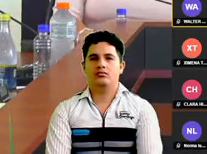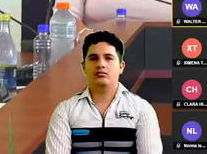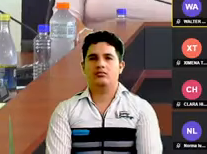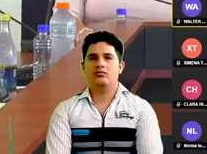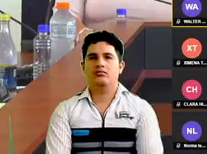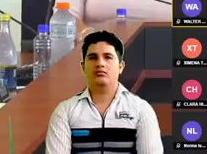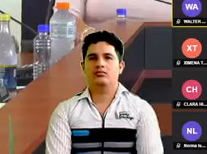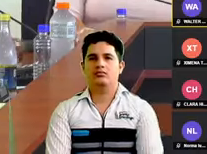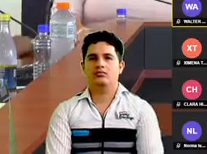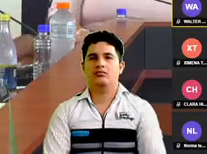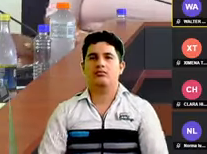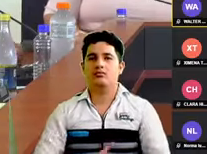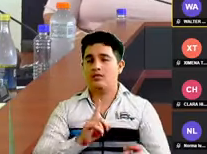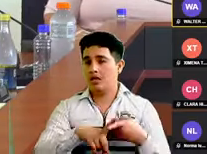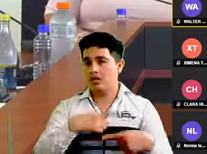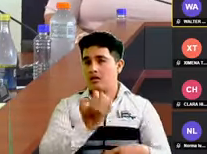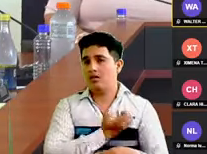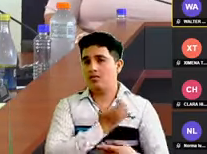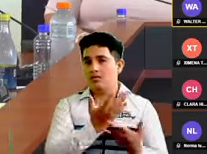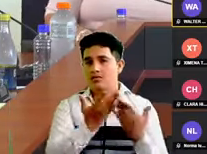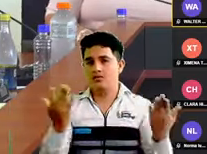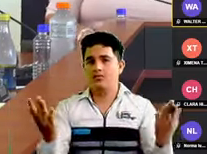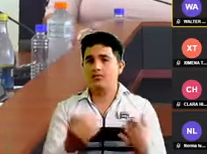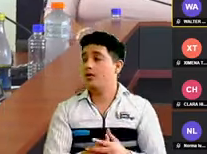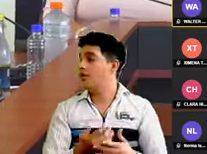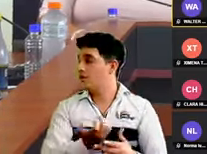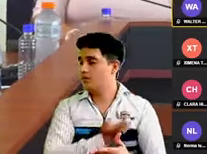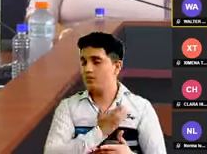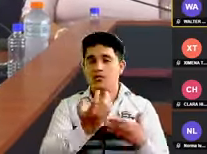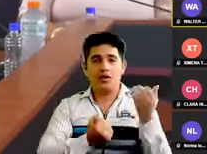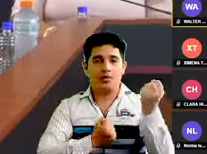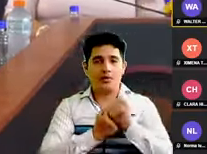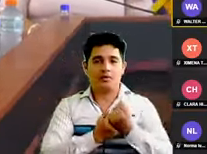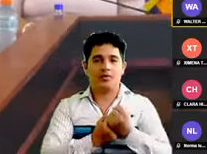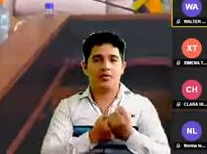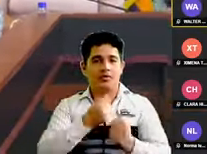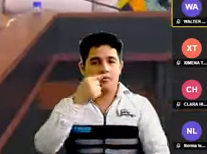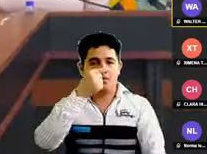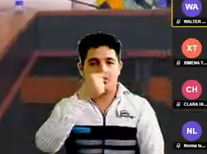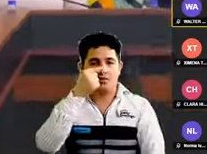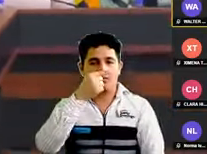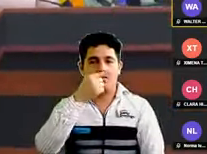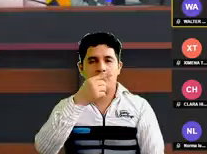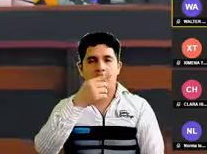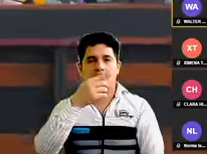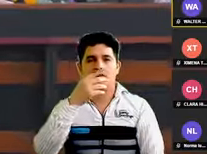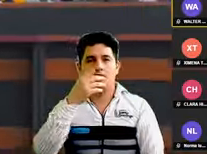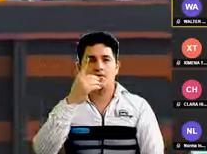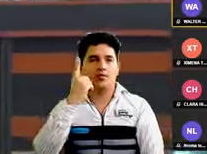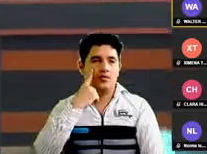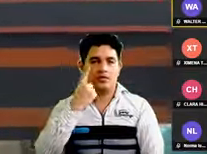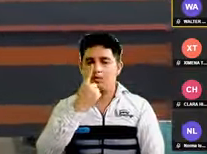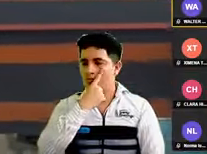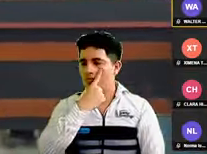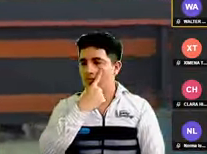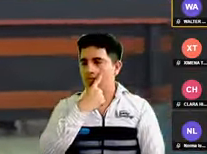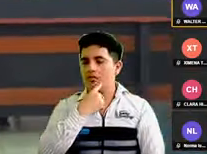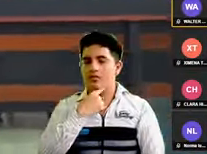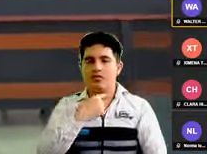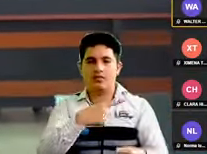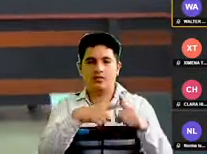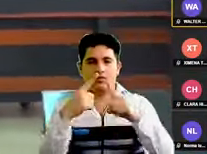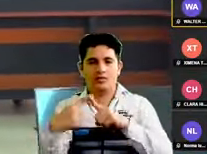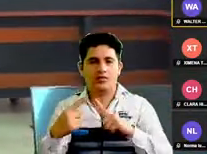MSD-SG-CTC-VD-2023-010. Hasta allí la moción, compañero alcalde. Hay una moción presentada, apoyada por la compañera Dianita Coloma, Francisco y otros compañeros concejales.